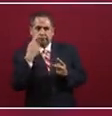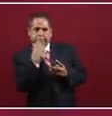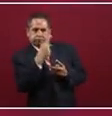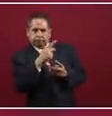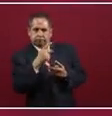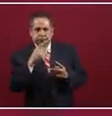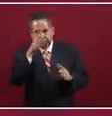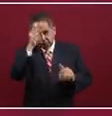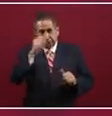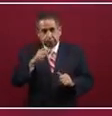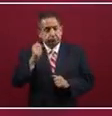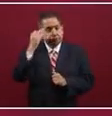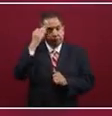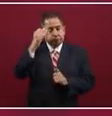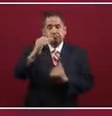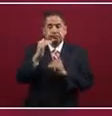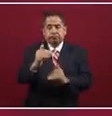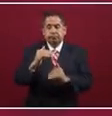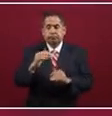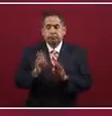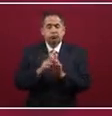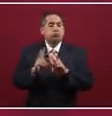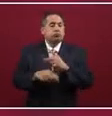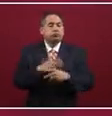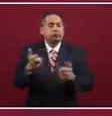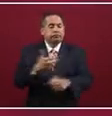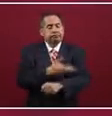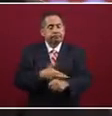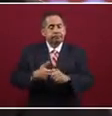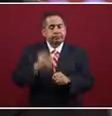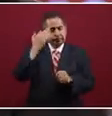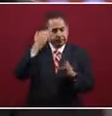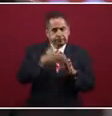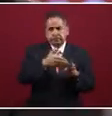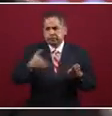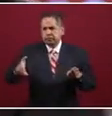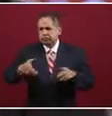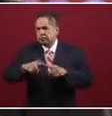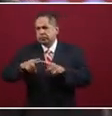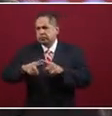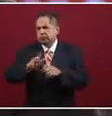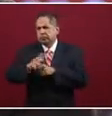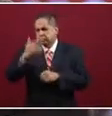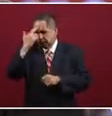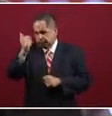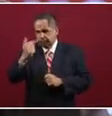se acordó un plazo para hacer las cosas y ver quién tiene razón.